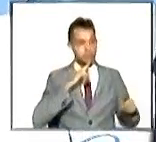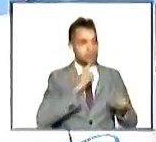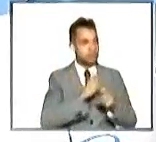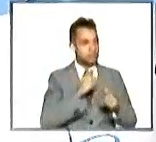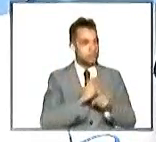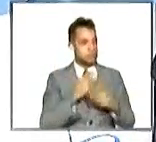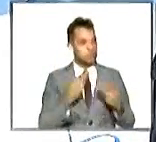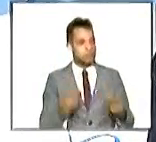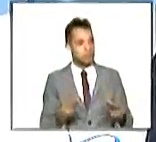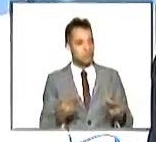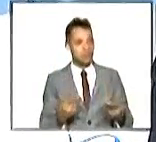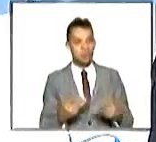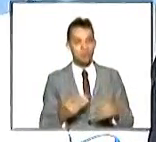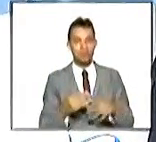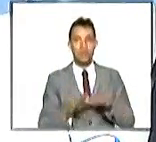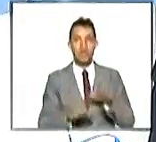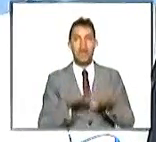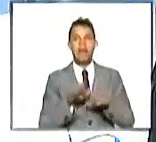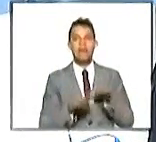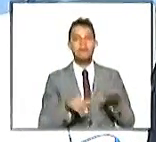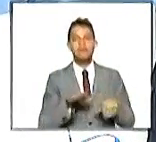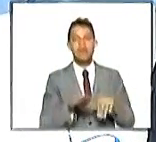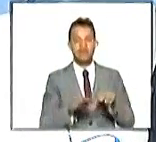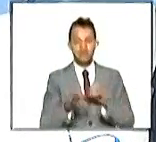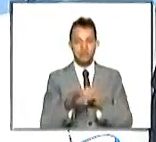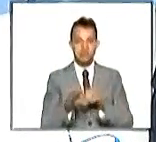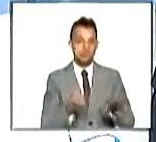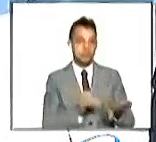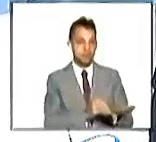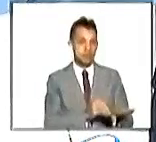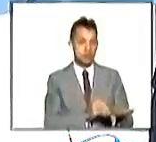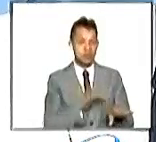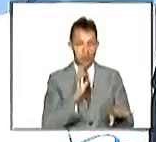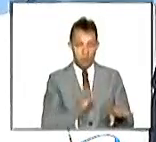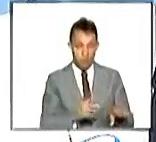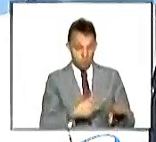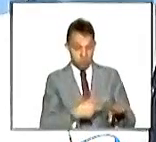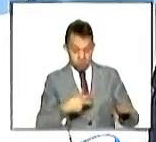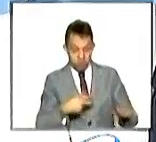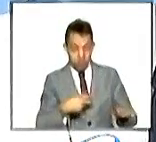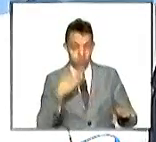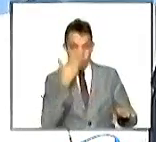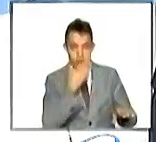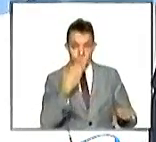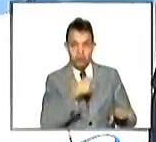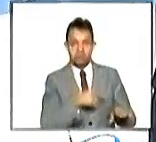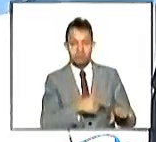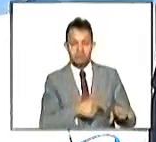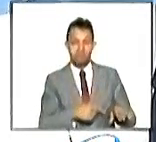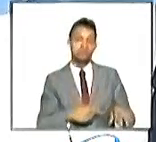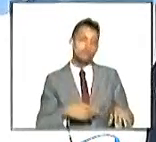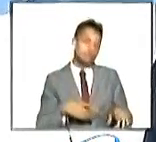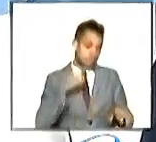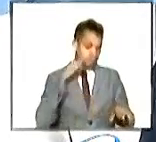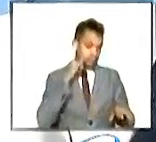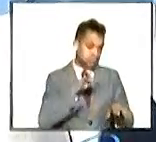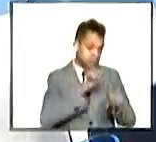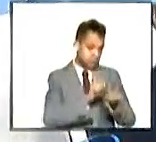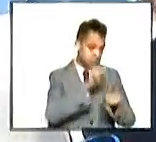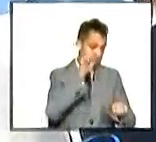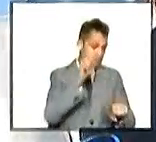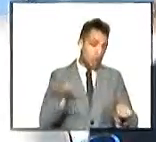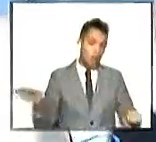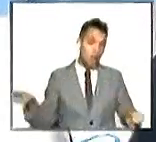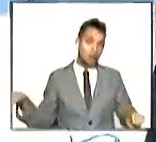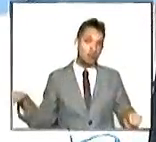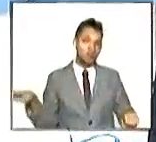de una radiografía del dedo y del talón. Ahí yo no puedo determinar bien una osteoporosis. Entonces hay que mirar muy bien. Obviamente todos los